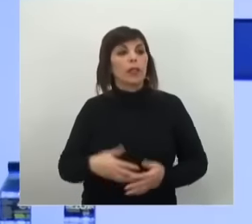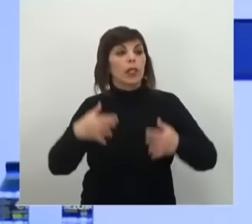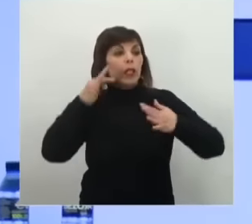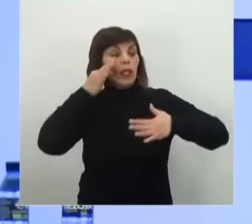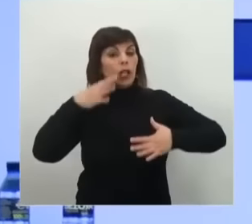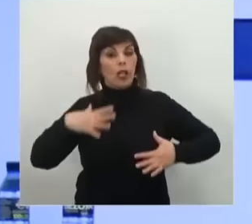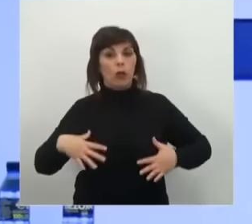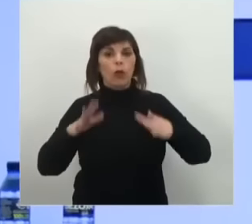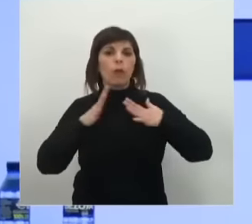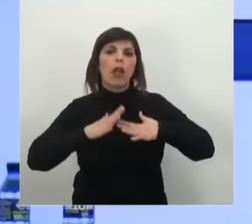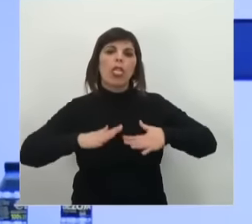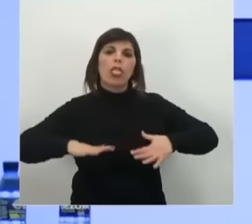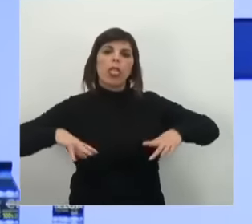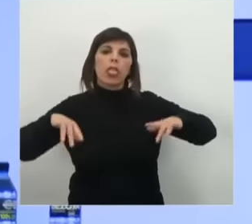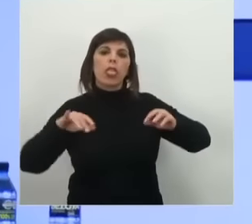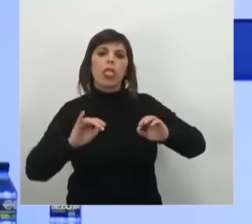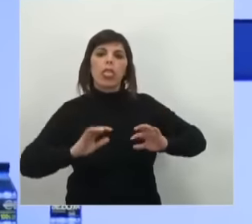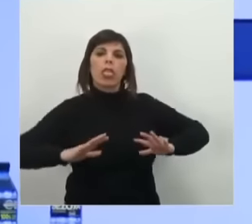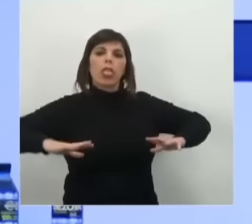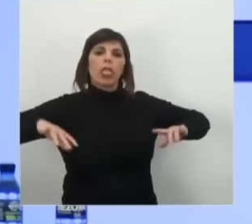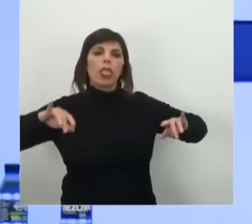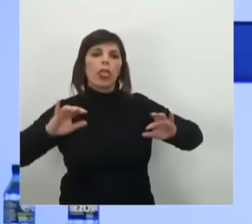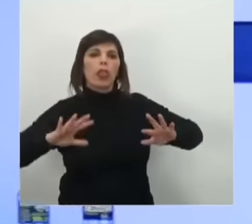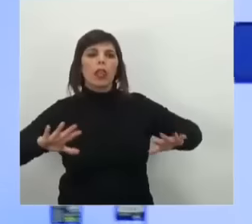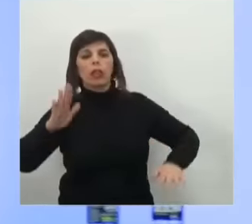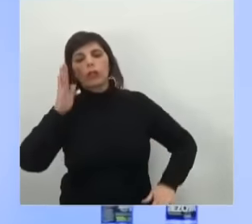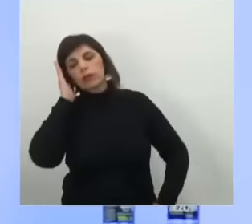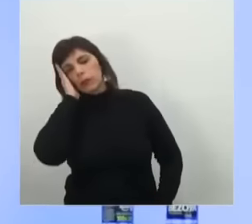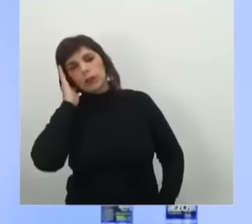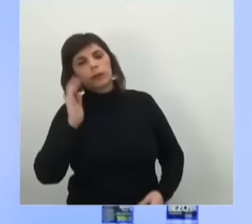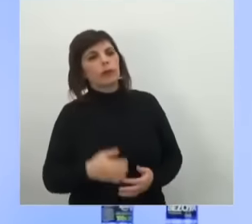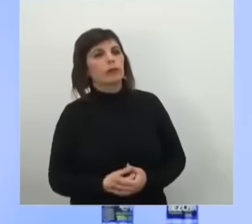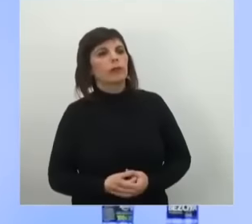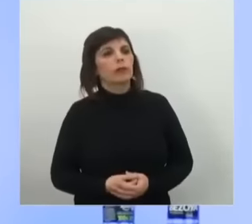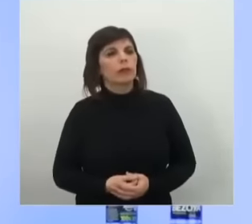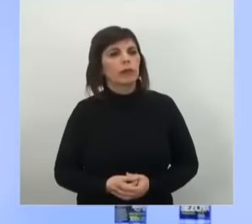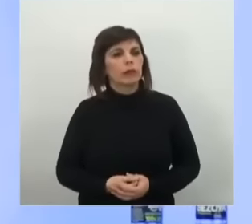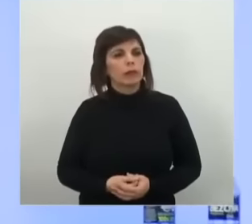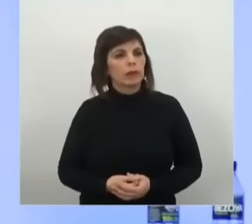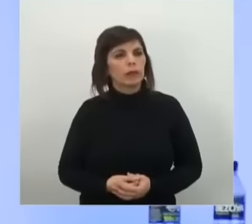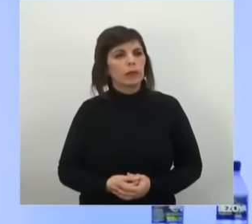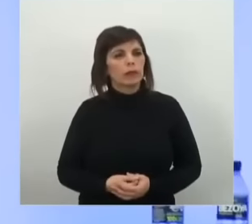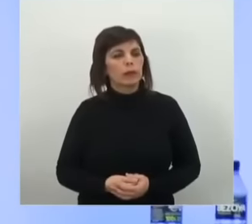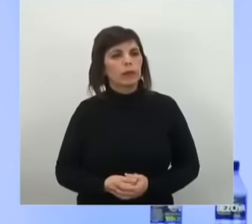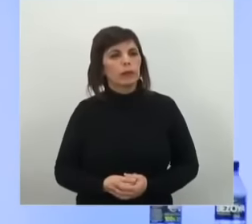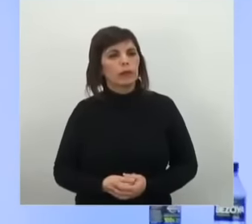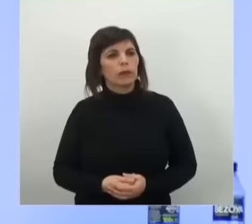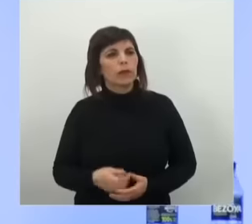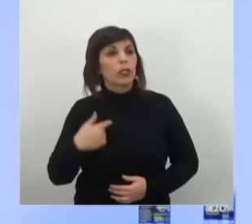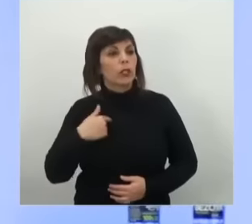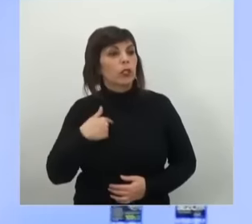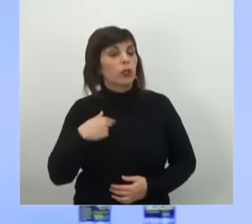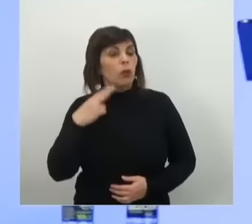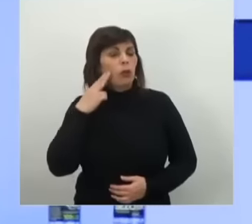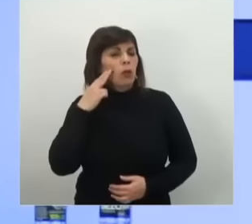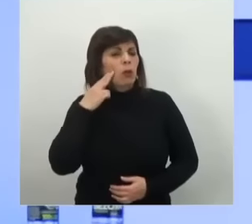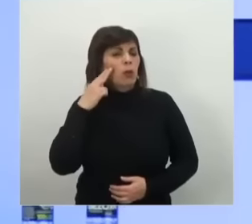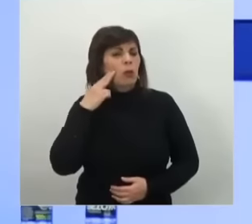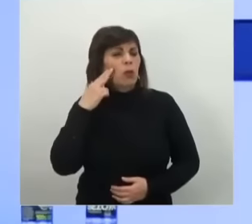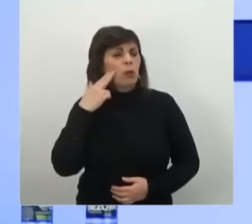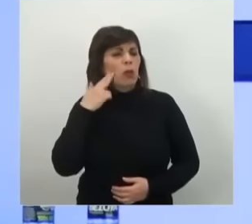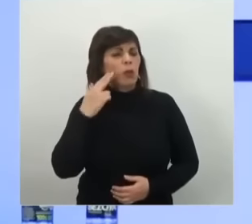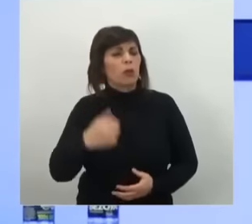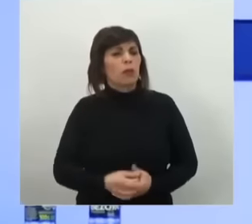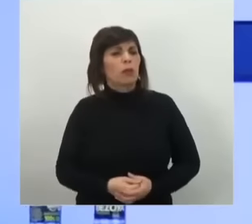el cuerpo todos los músculos y todo aquello que aún estaba funcionando y tal tal era la el punto aquel que yo tenía tanto miedo que no quería